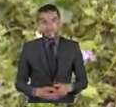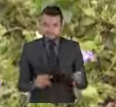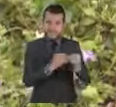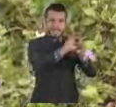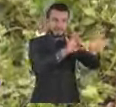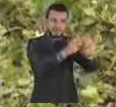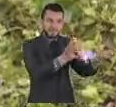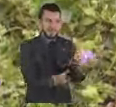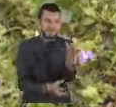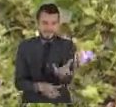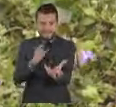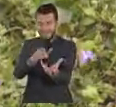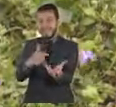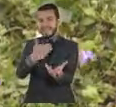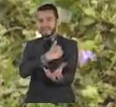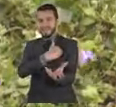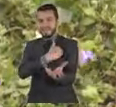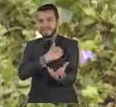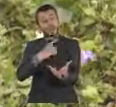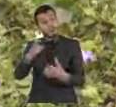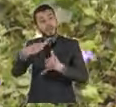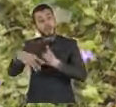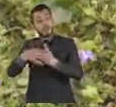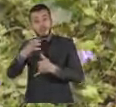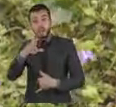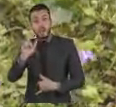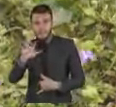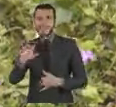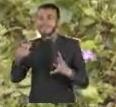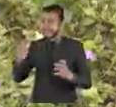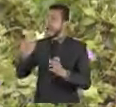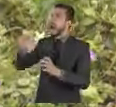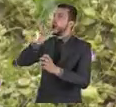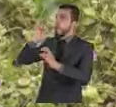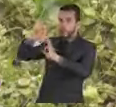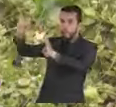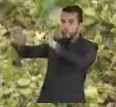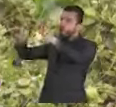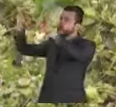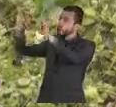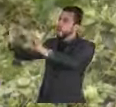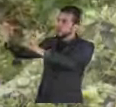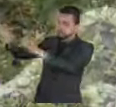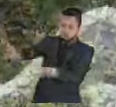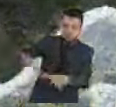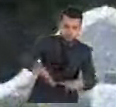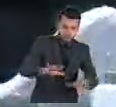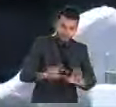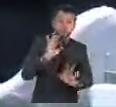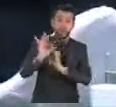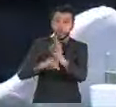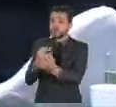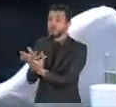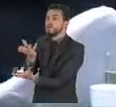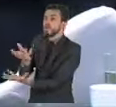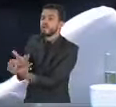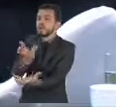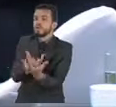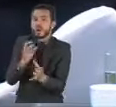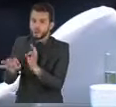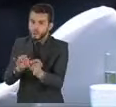protección del sistema de páramos, del agua, de esa estructura ecológica principal de escala regional y el sistema de abastecimiento y seguridad